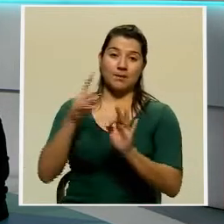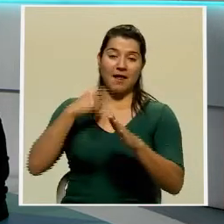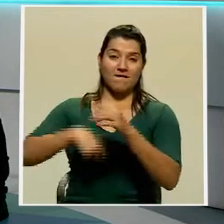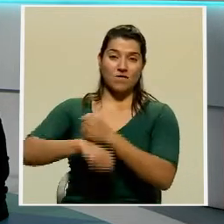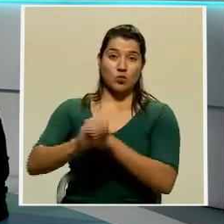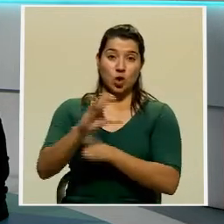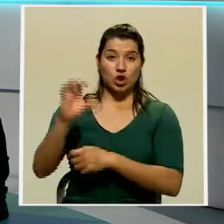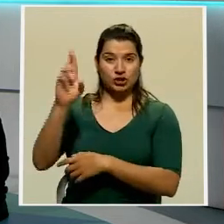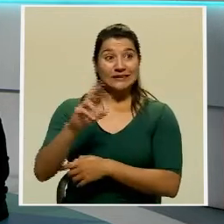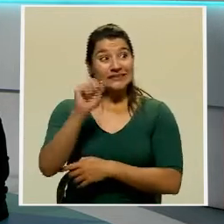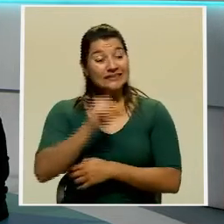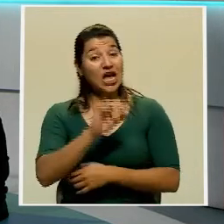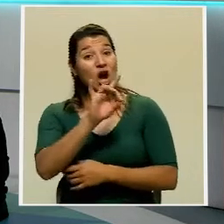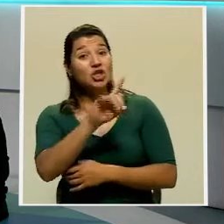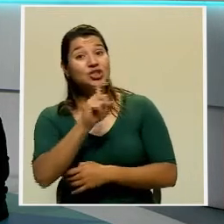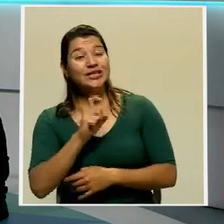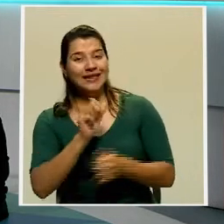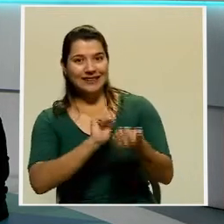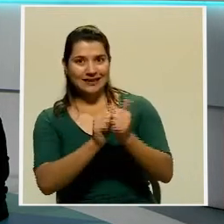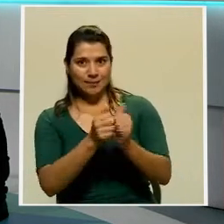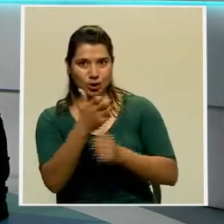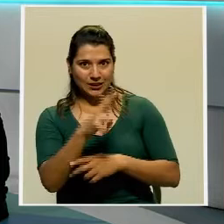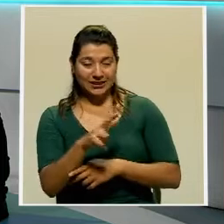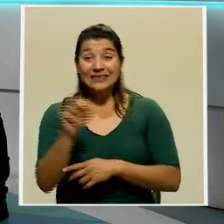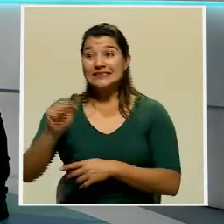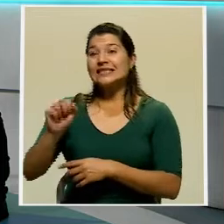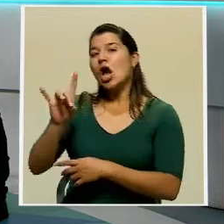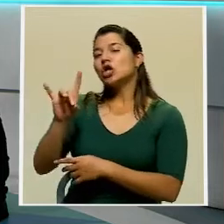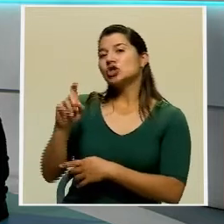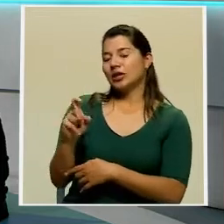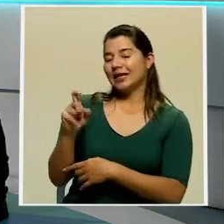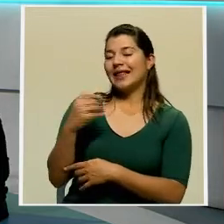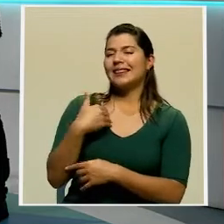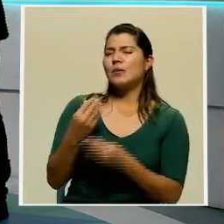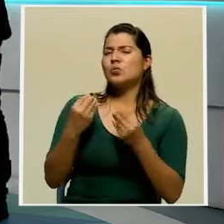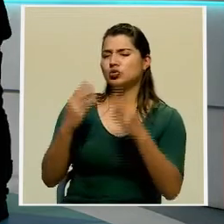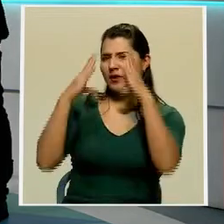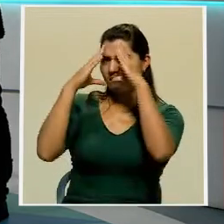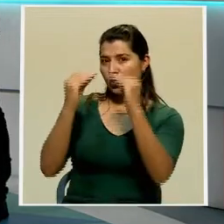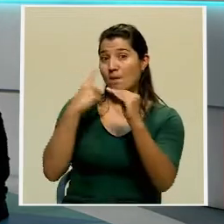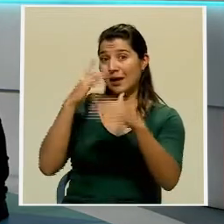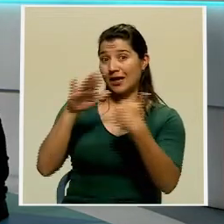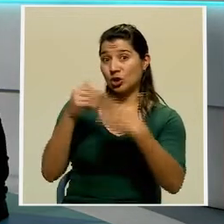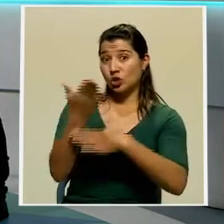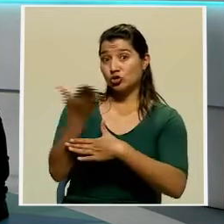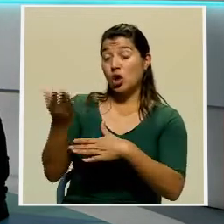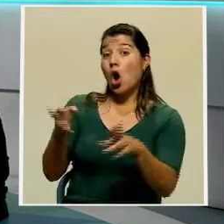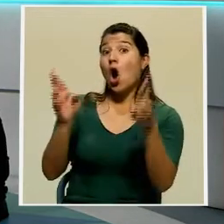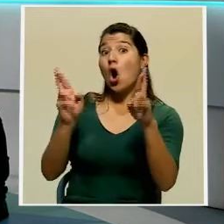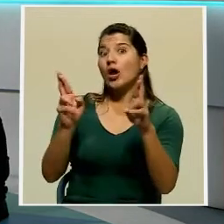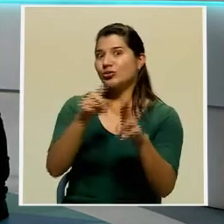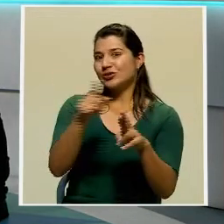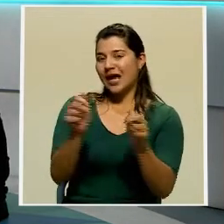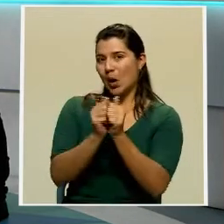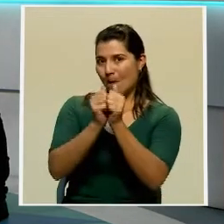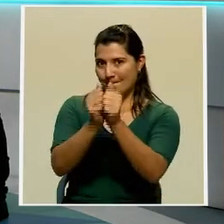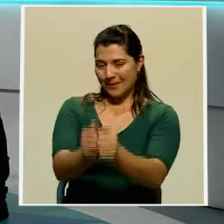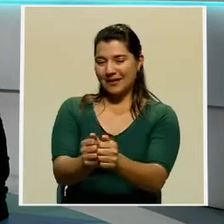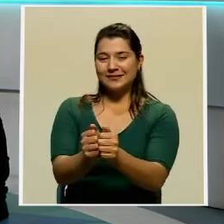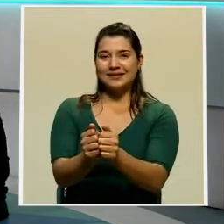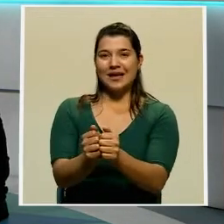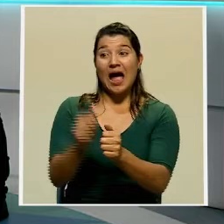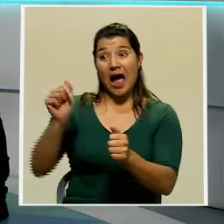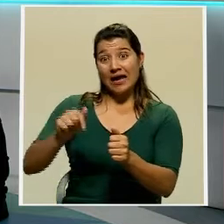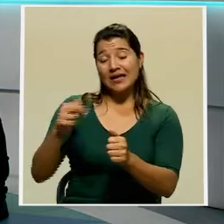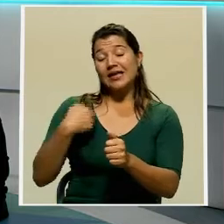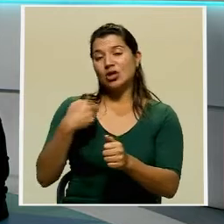es, 8:30 Deportivas del 13. A las 8:30 tenemos muchísima información para todos ustedes. Ojalá nos acompañen, ¿verdad? En este espacio que